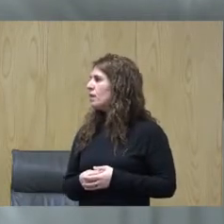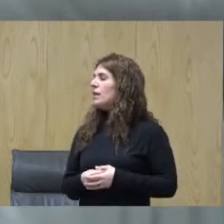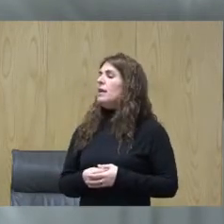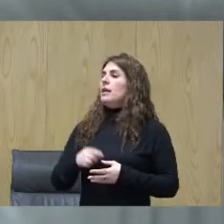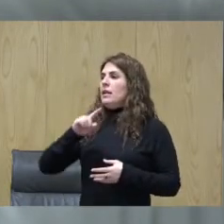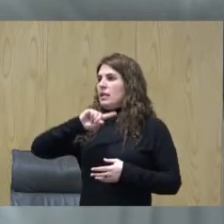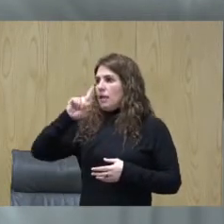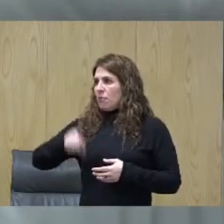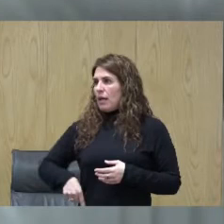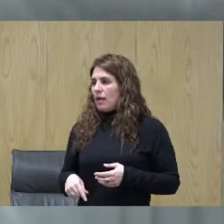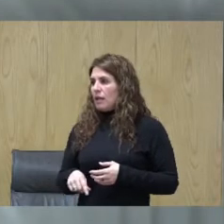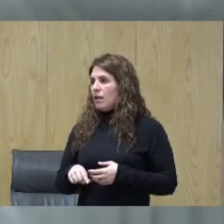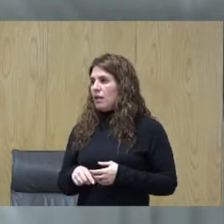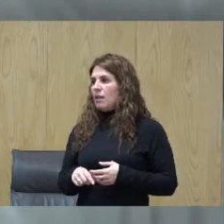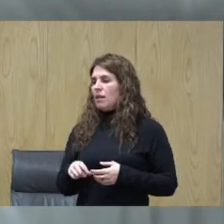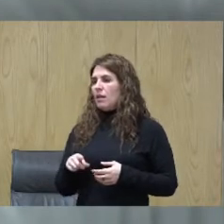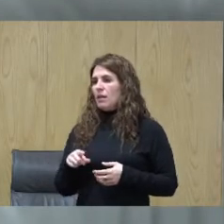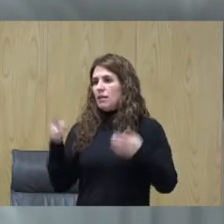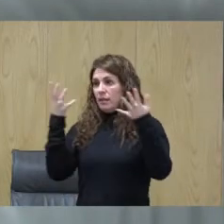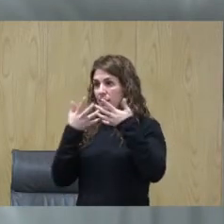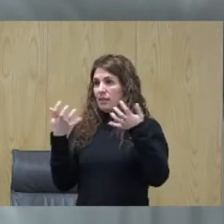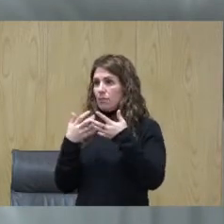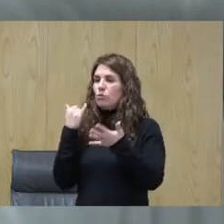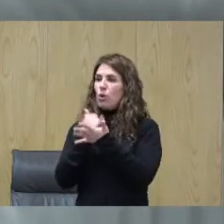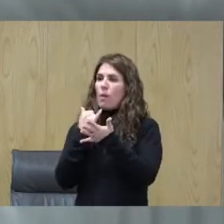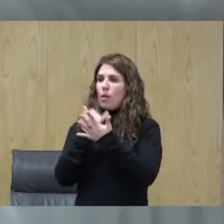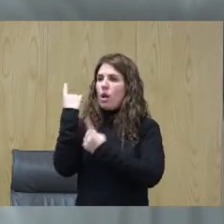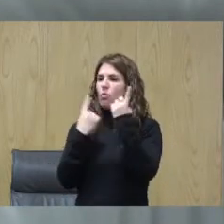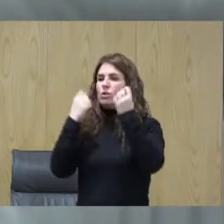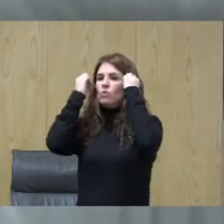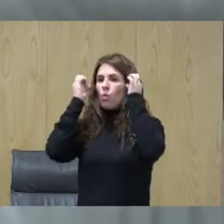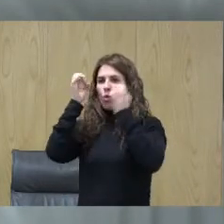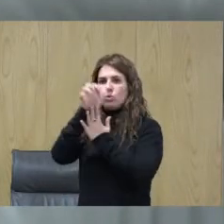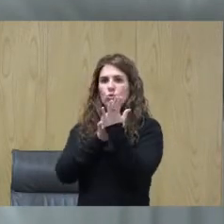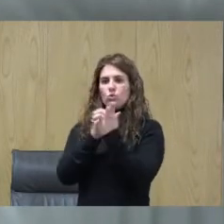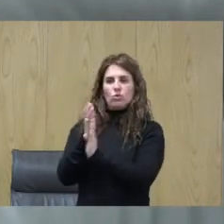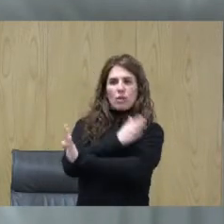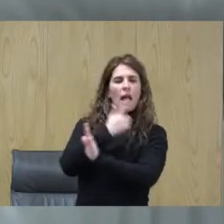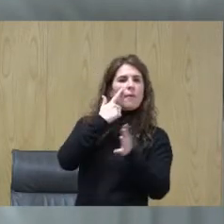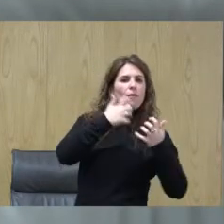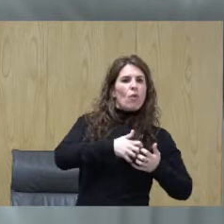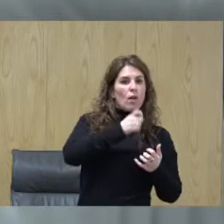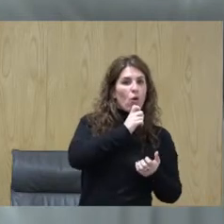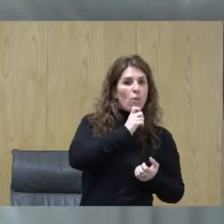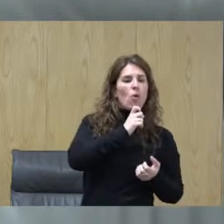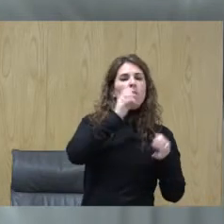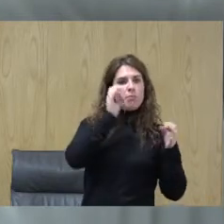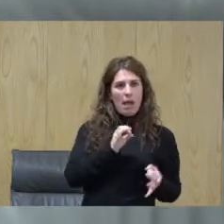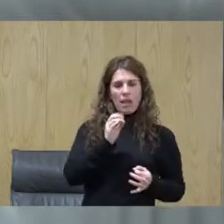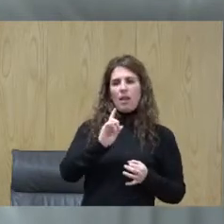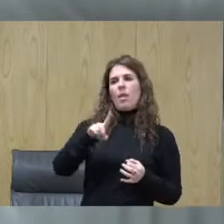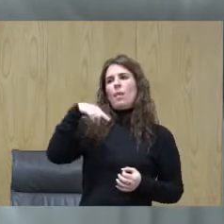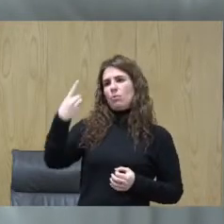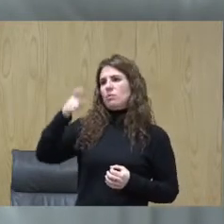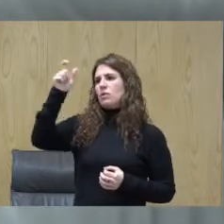trabajos lo hemos probado en algunos estudios previos a ver cómo funcionaban, ¿no? Entonces veíamos que efectivamente luego la implicación